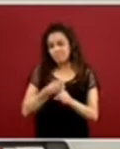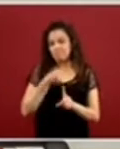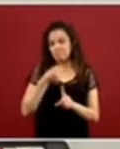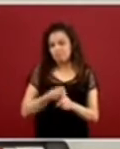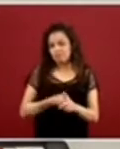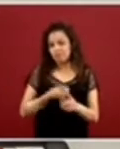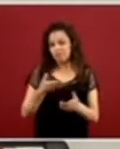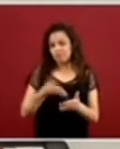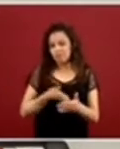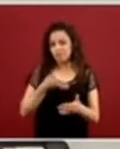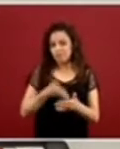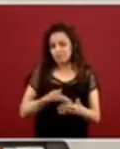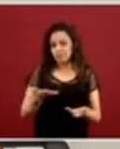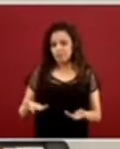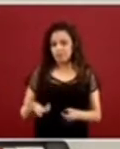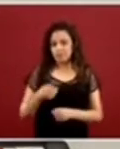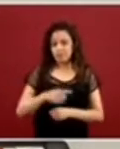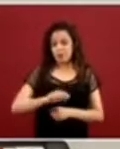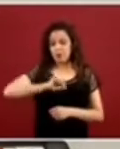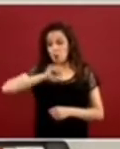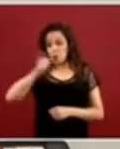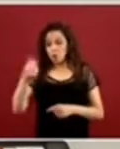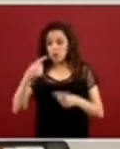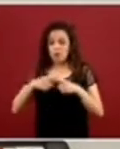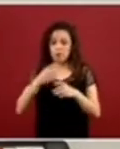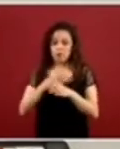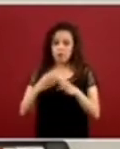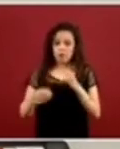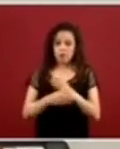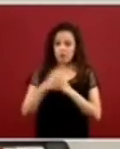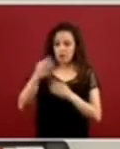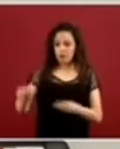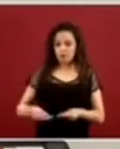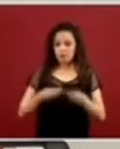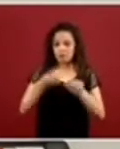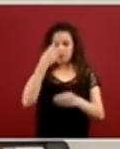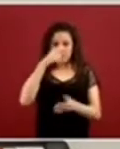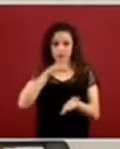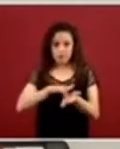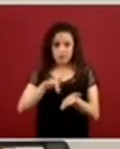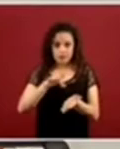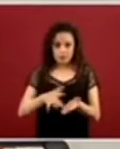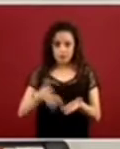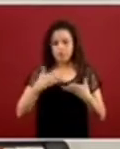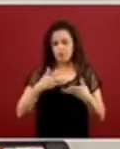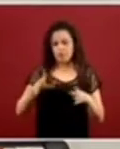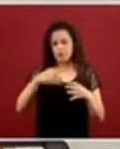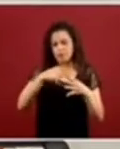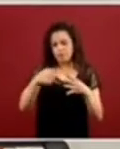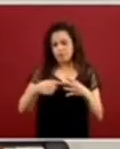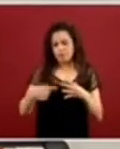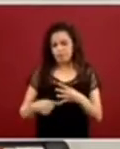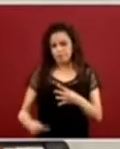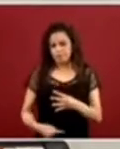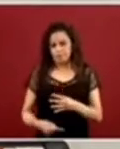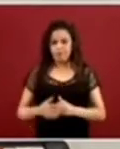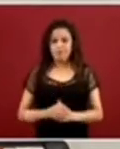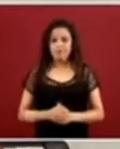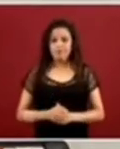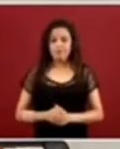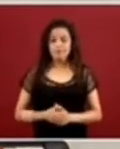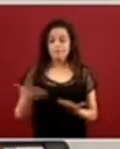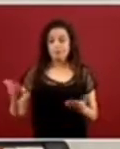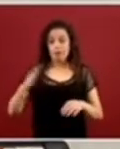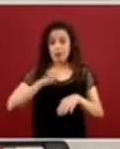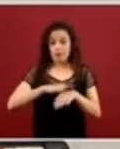repertorio de otras prestaciones van conformando también otros elementos. Ahora, parte de la convocatoria que